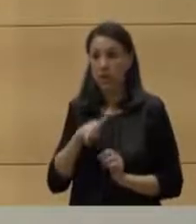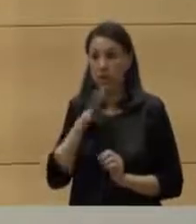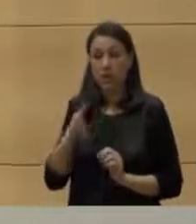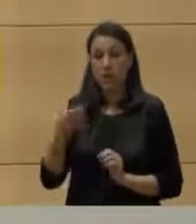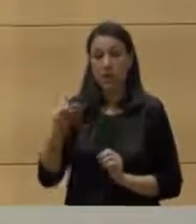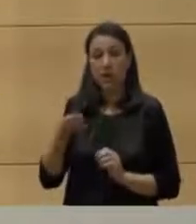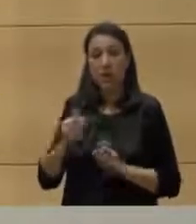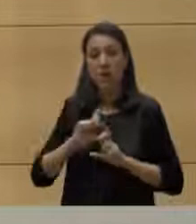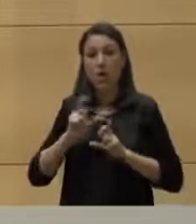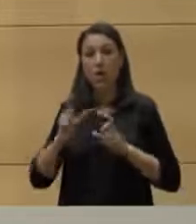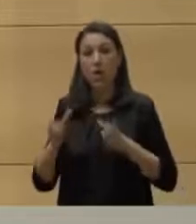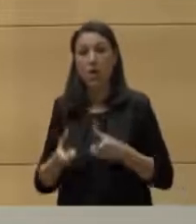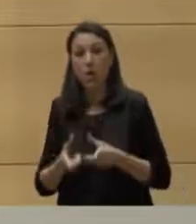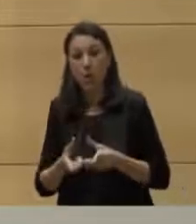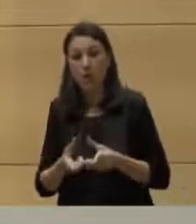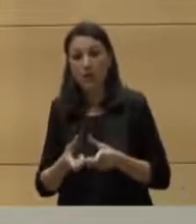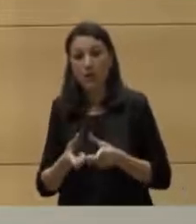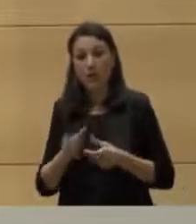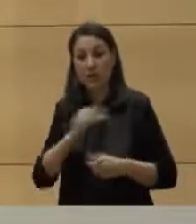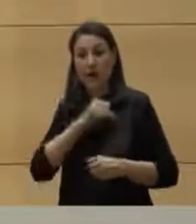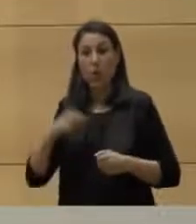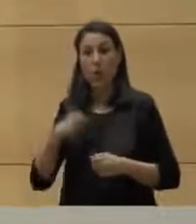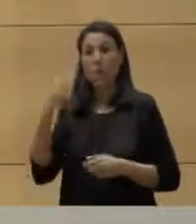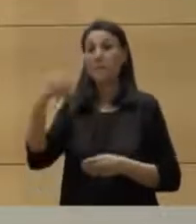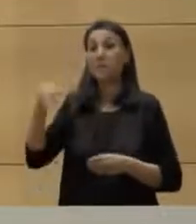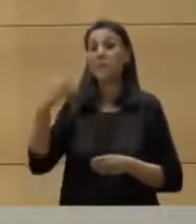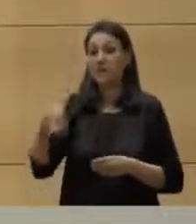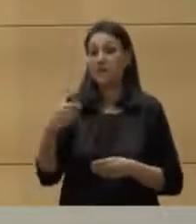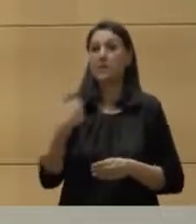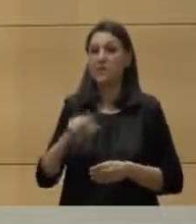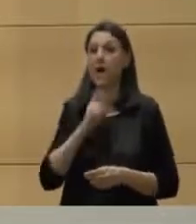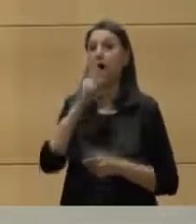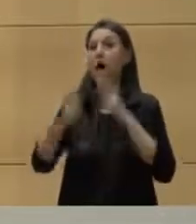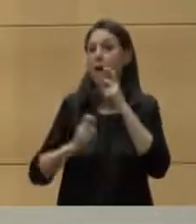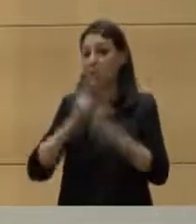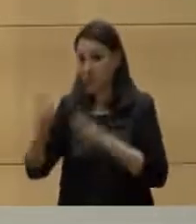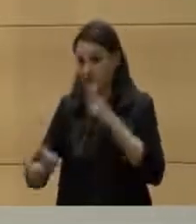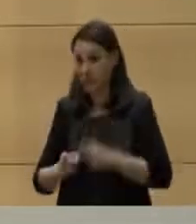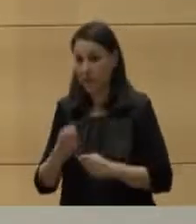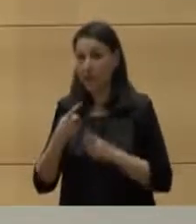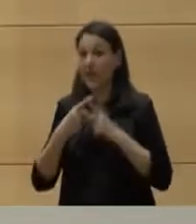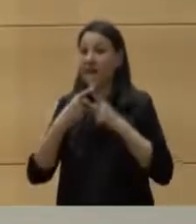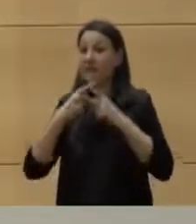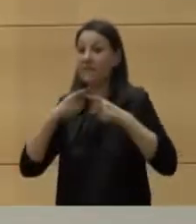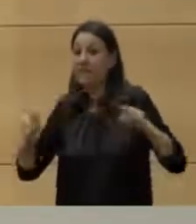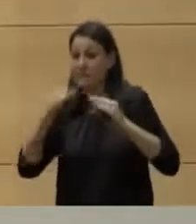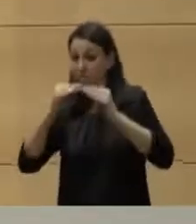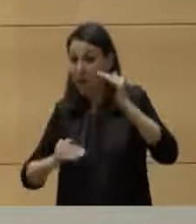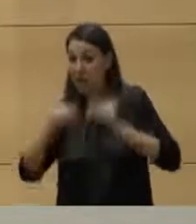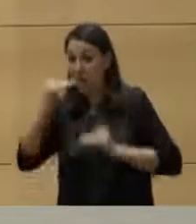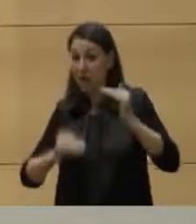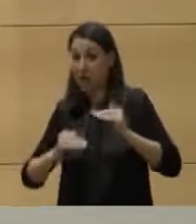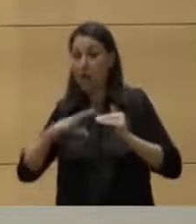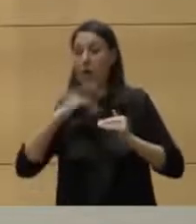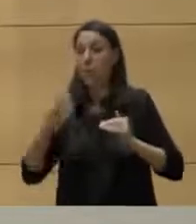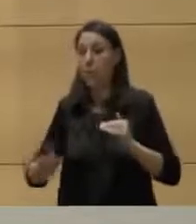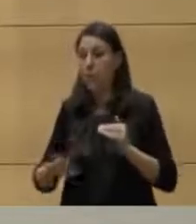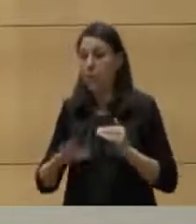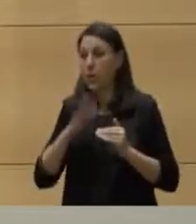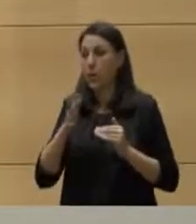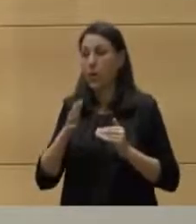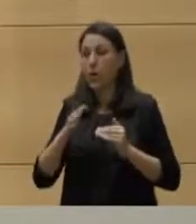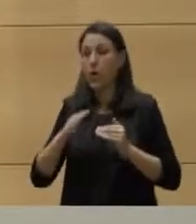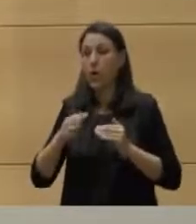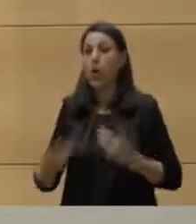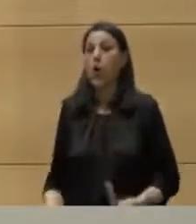de comunidades autónomas ya están alertando acerca de que esa diferencia se puede hacer por un mayor acopio de